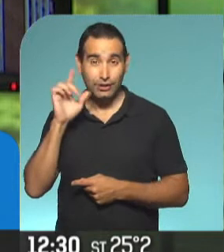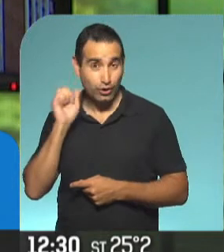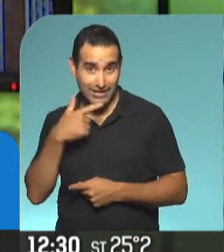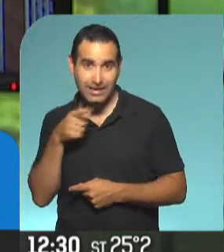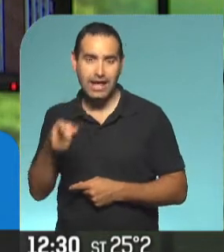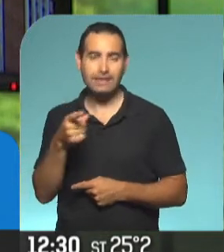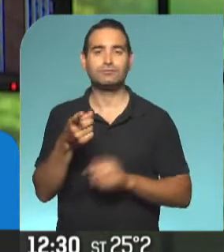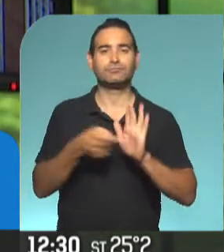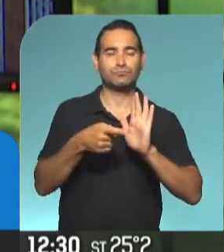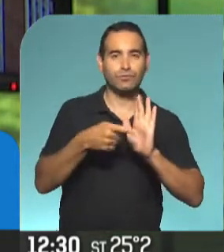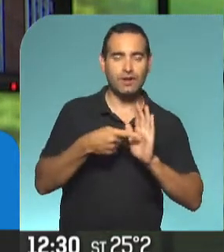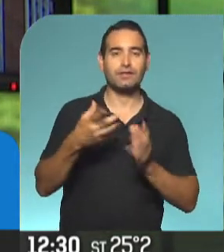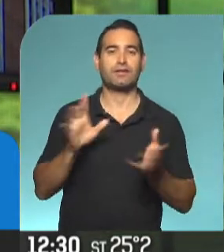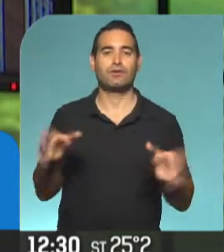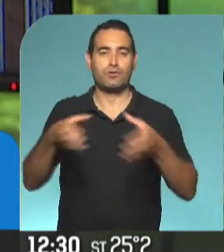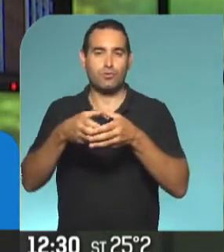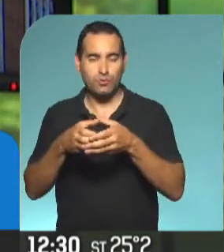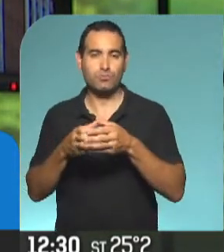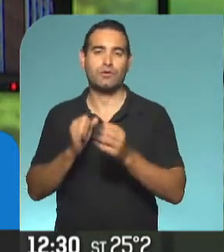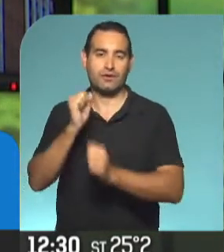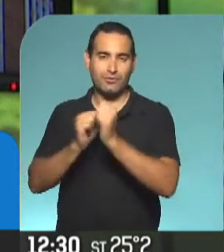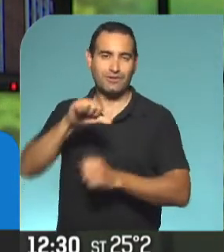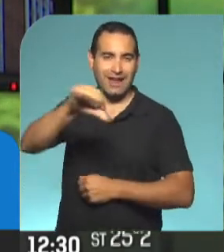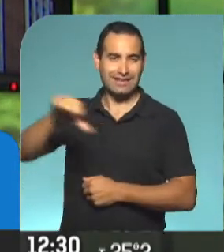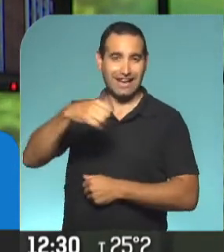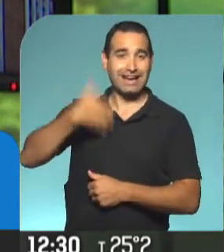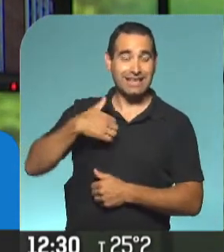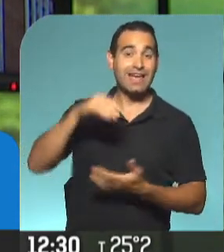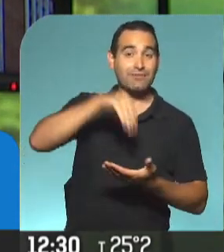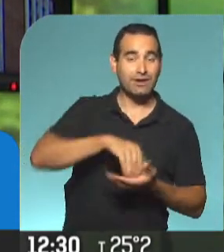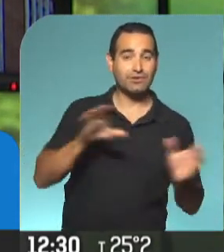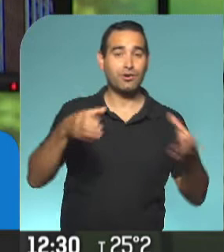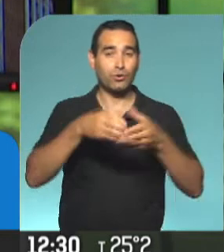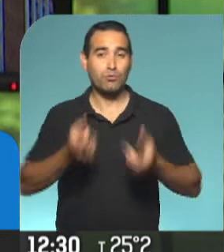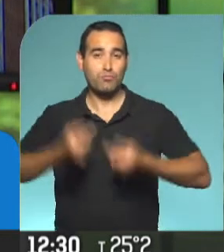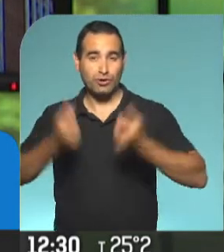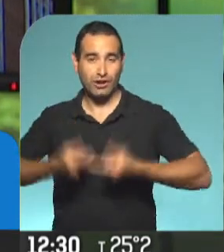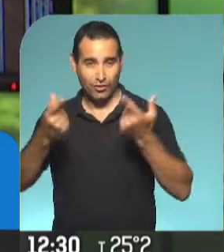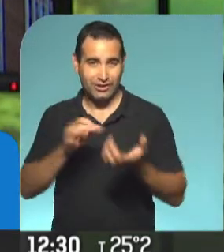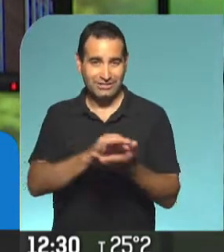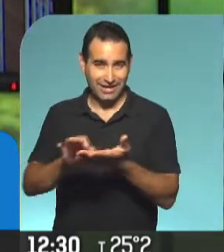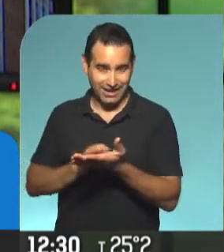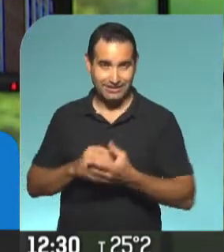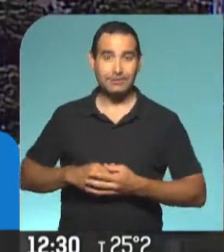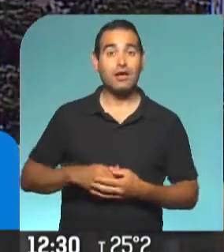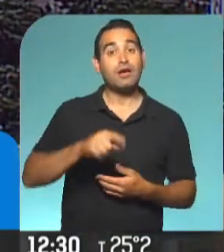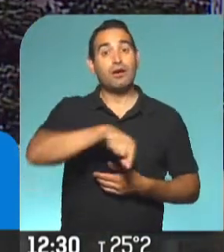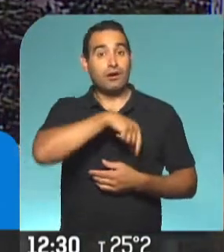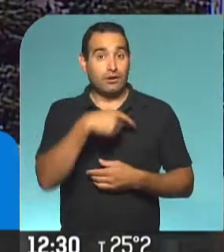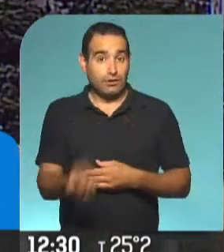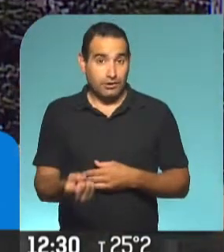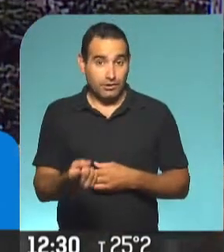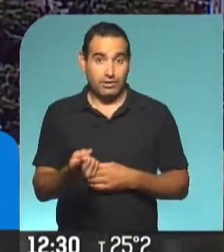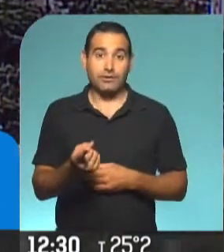de la cámara de industriales aceitera la república argentina y de la cámara de exportadores de cereales es otro actor